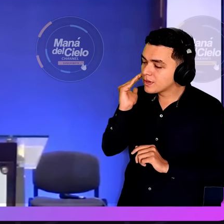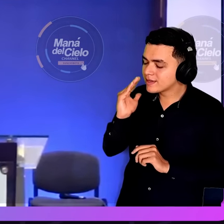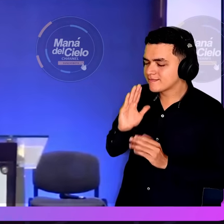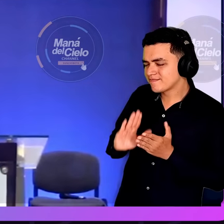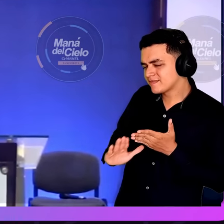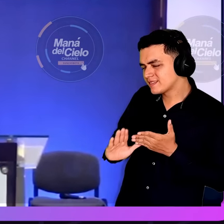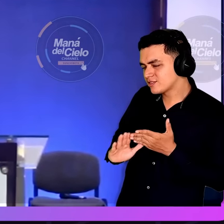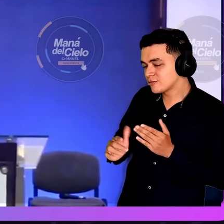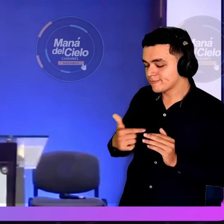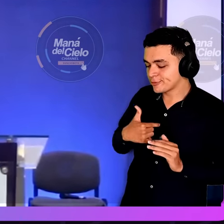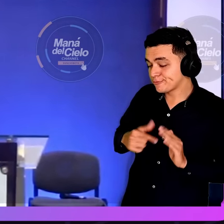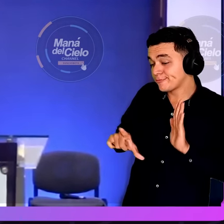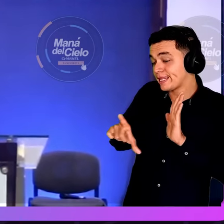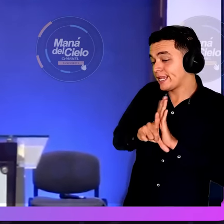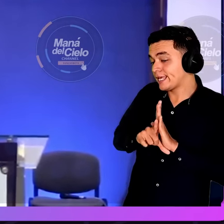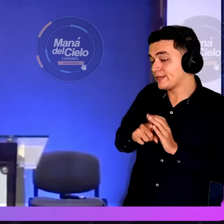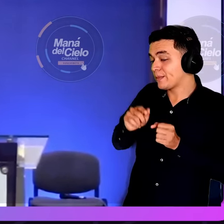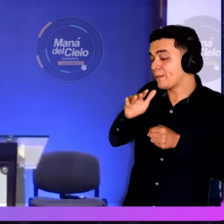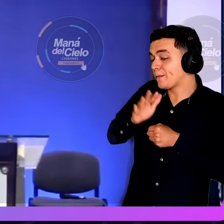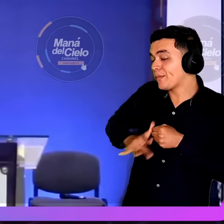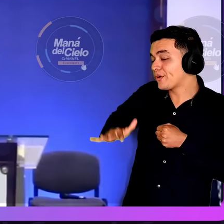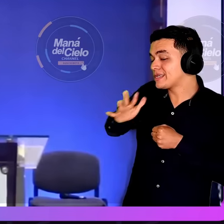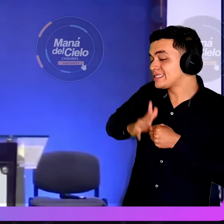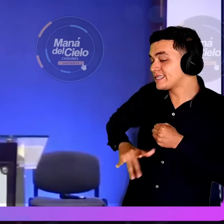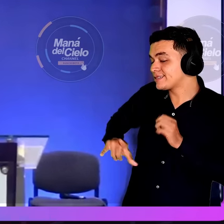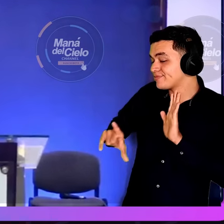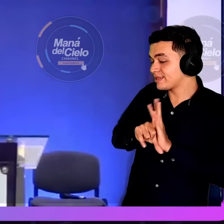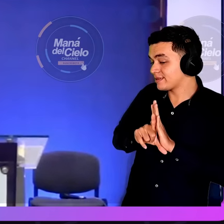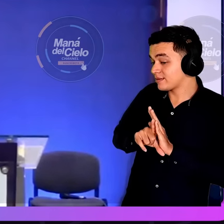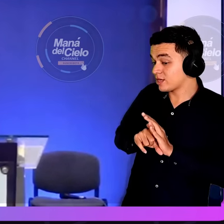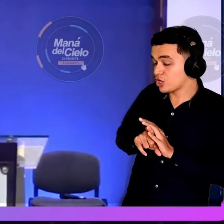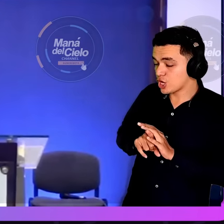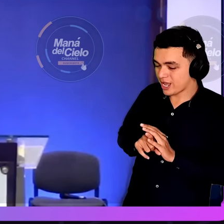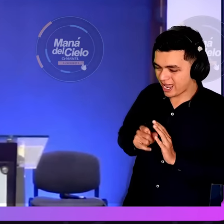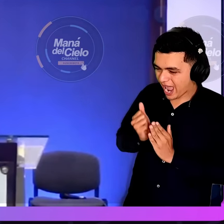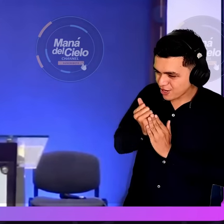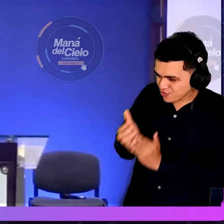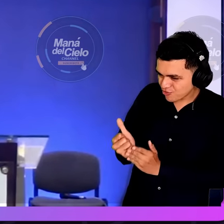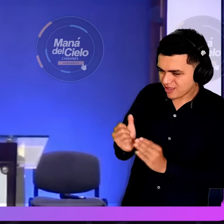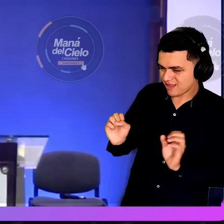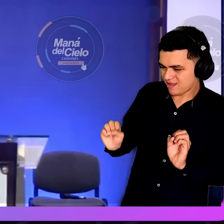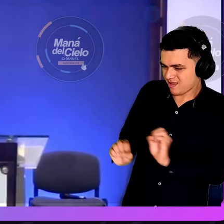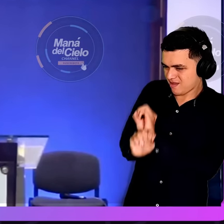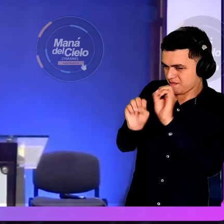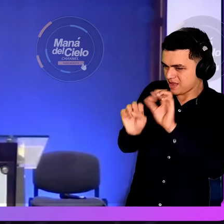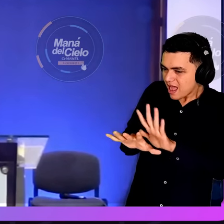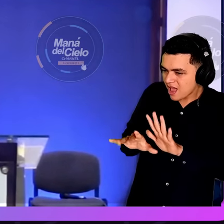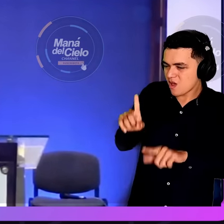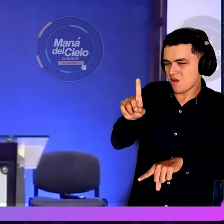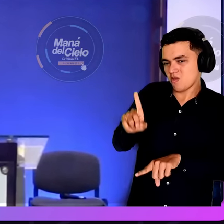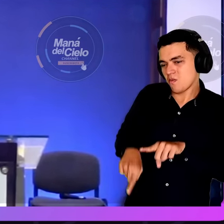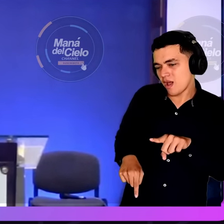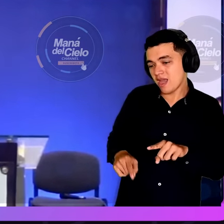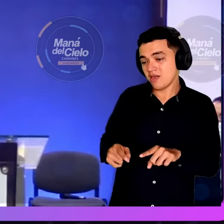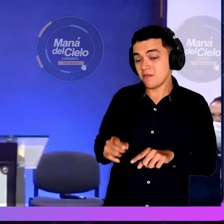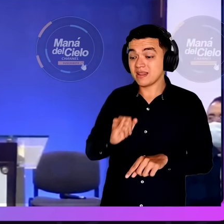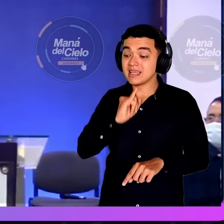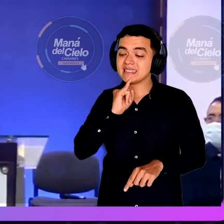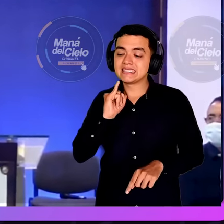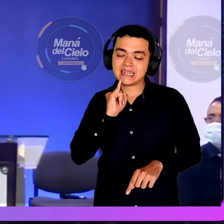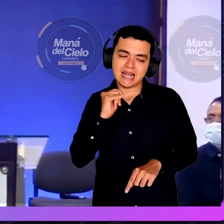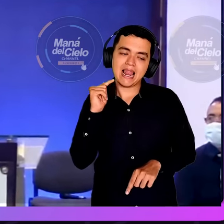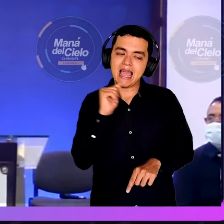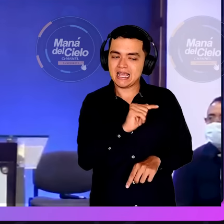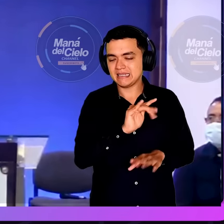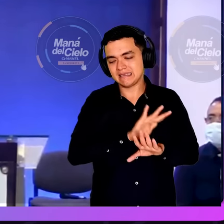mujer, yo creo que el Señor sentía un dolor tan grande. Mujer, qué pena contigo, pero de verdad, yo estoy bajo la ley de Moisés y